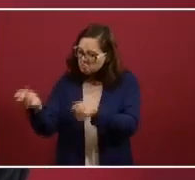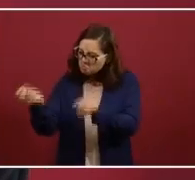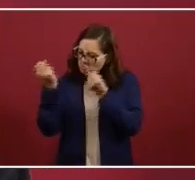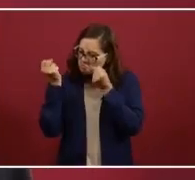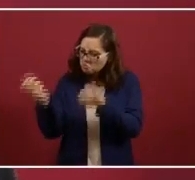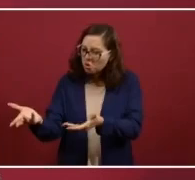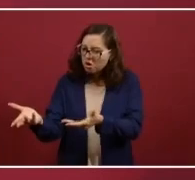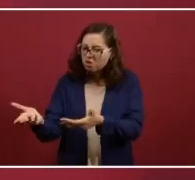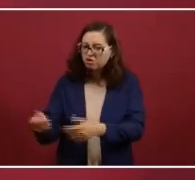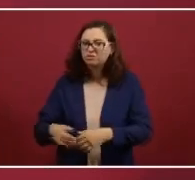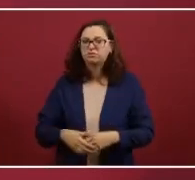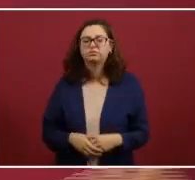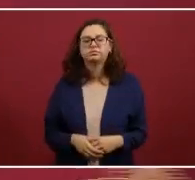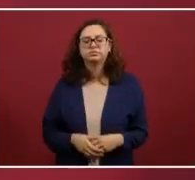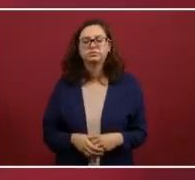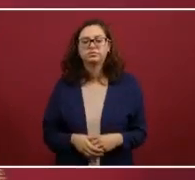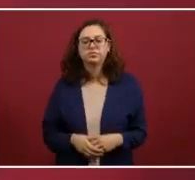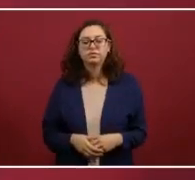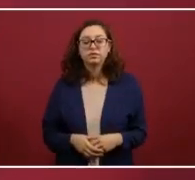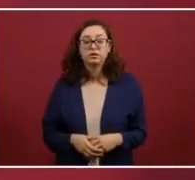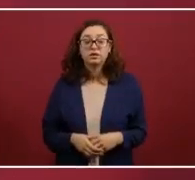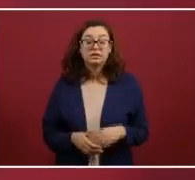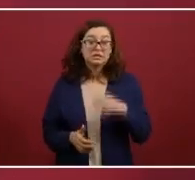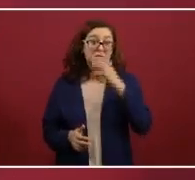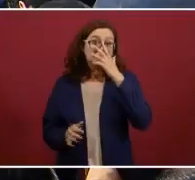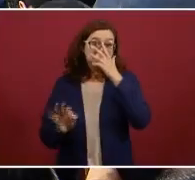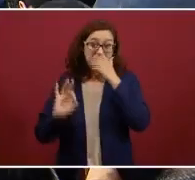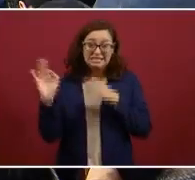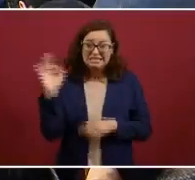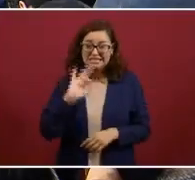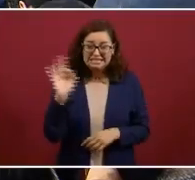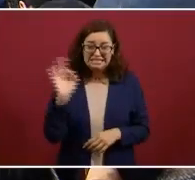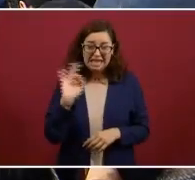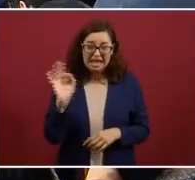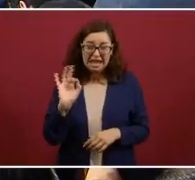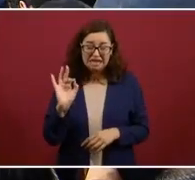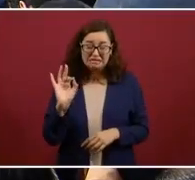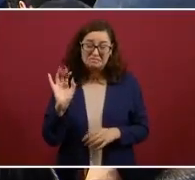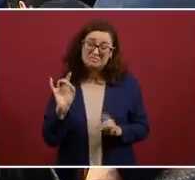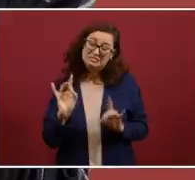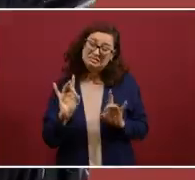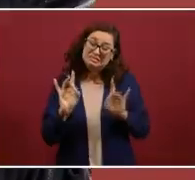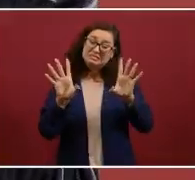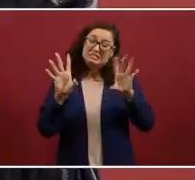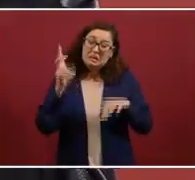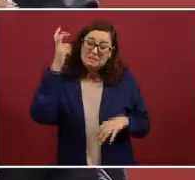Y si hace falta viajar al extranjero y se puede resolver